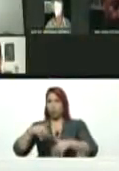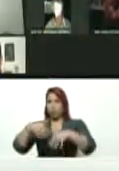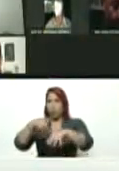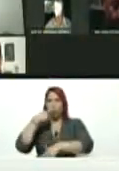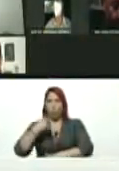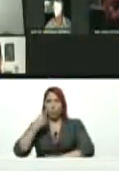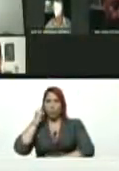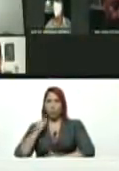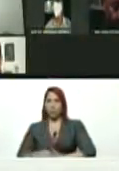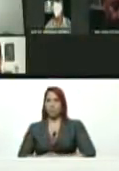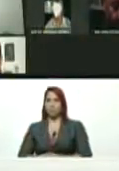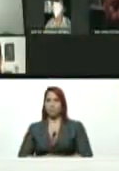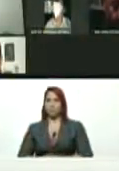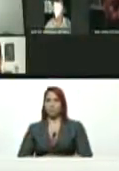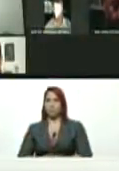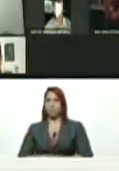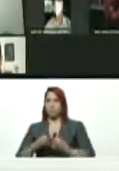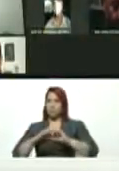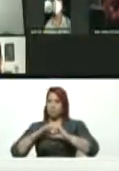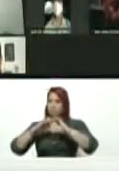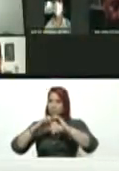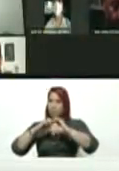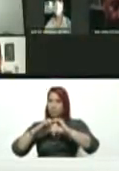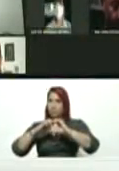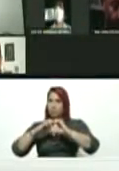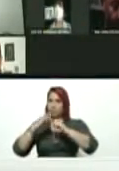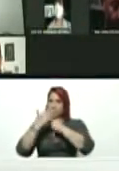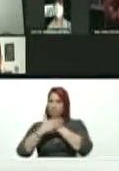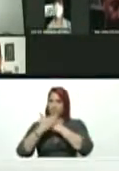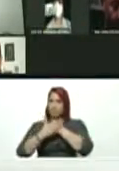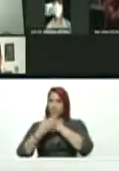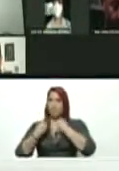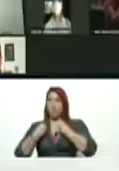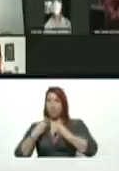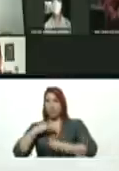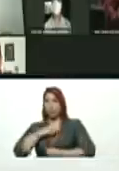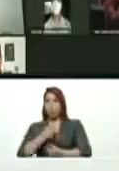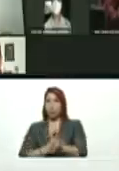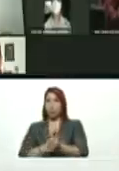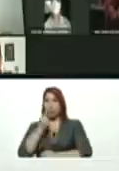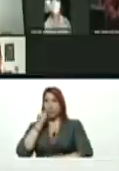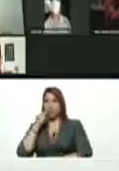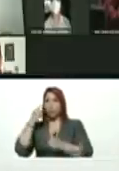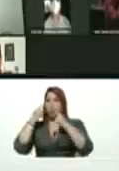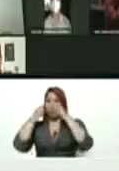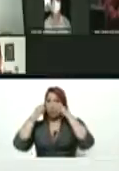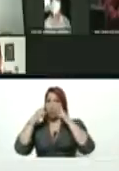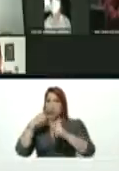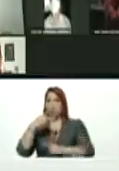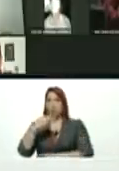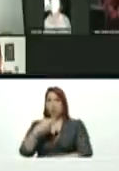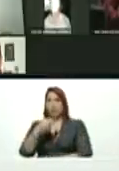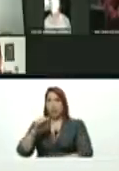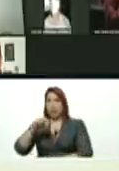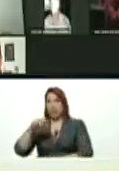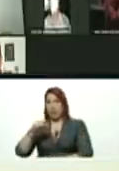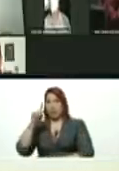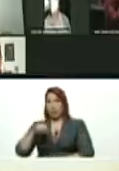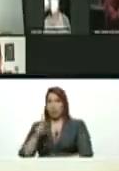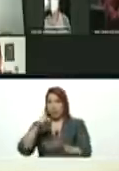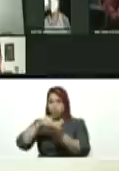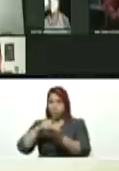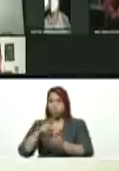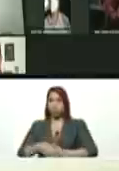de hombres y mujeres que desde el corazón apreciamos toda la vida a nuestro hermano chino khan cuando presidente la presencia del